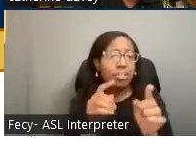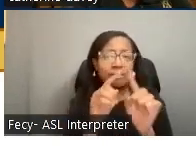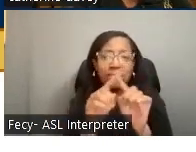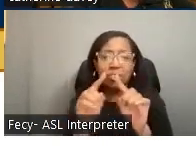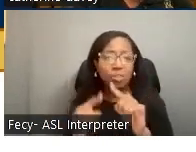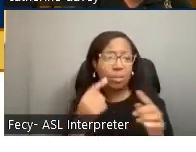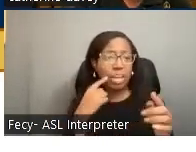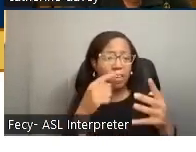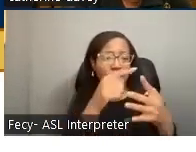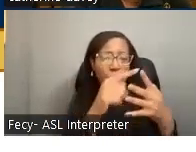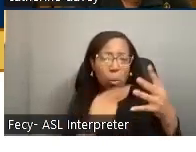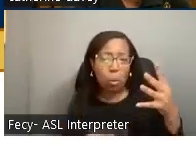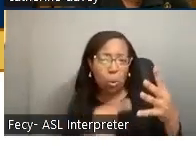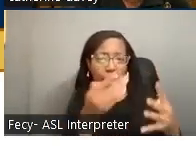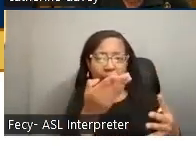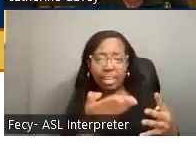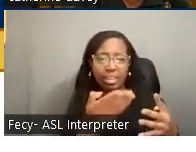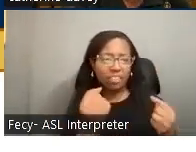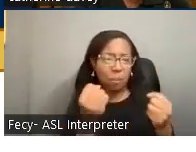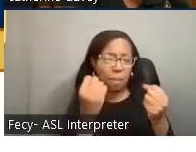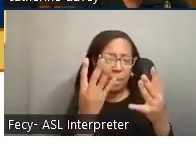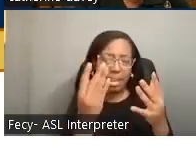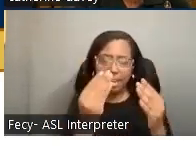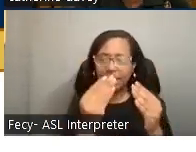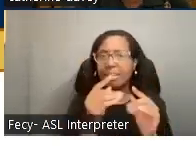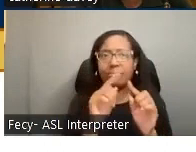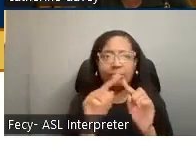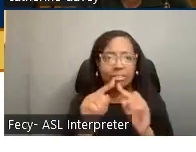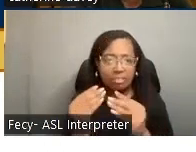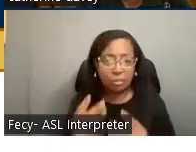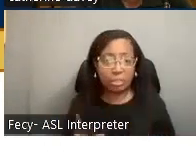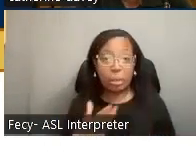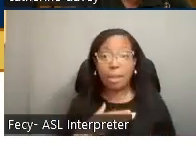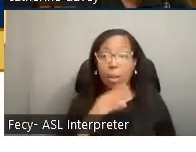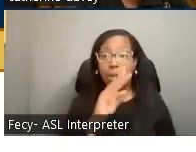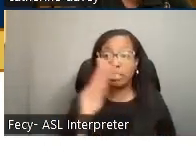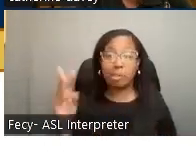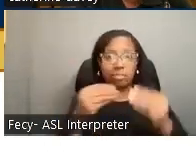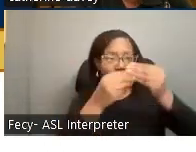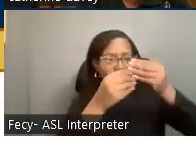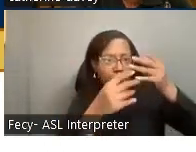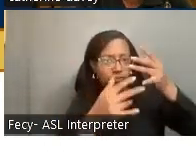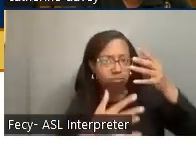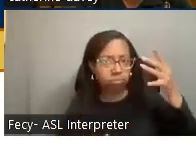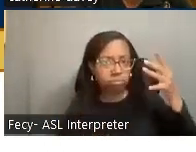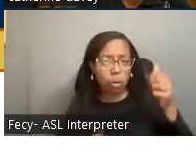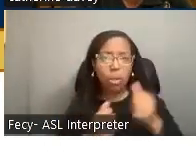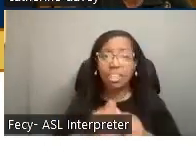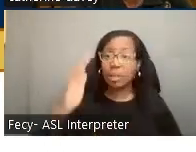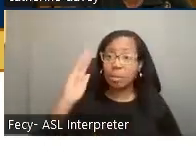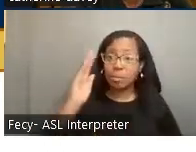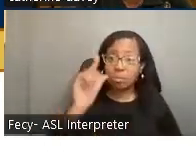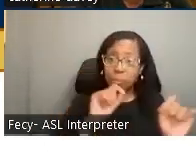tienen mucha información muy buena. Yo tengo muchísima información en mi página. Tenemos